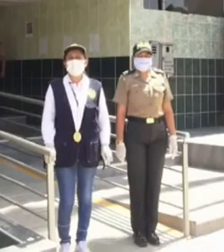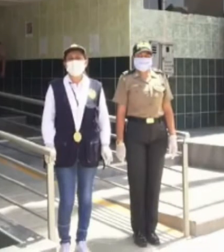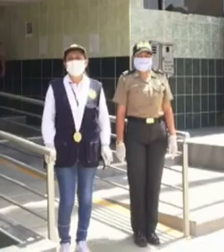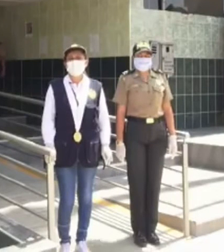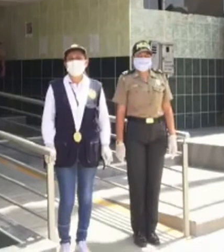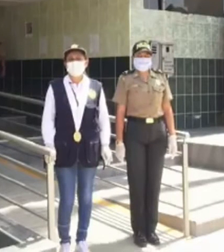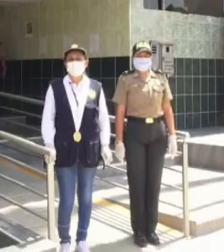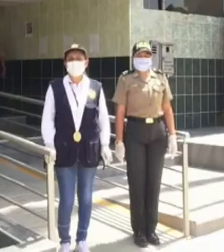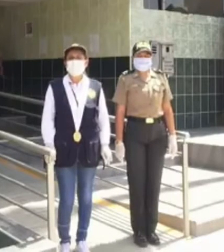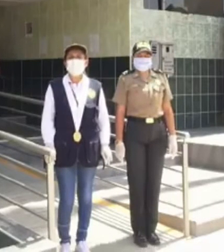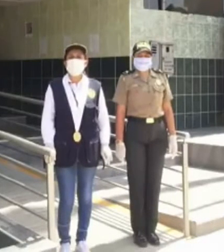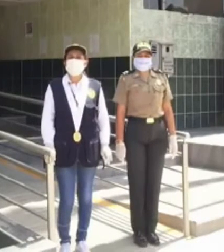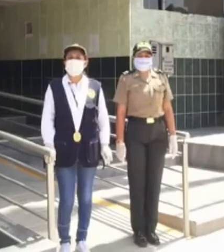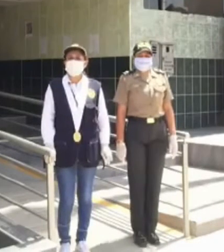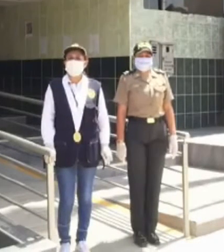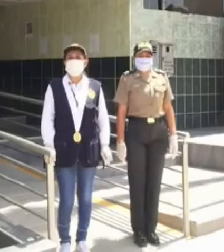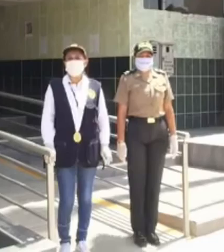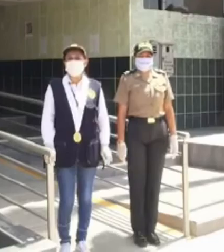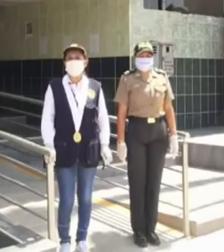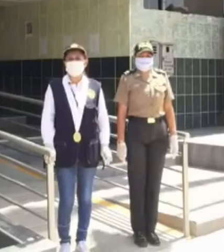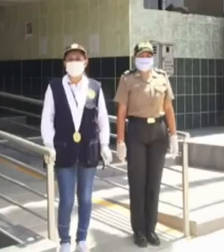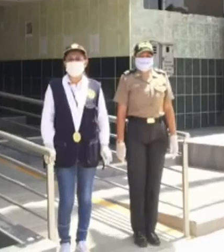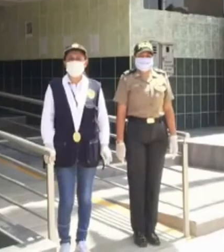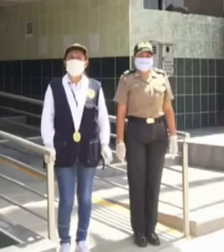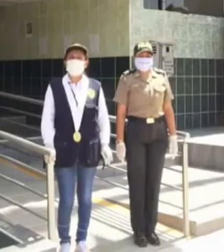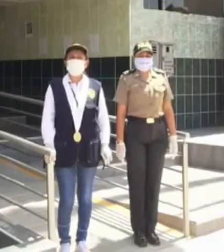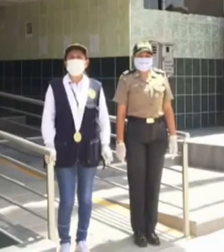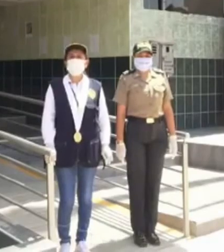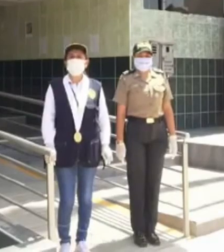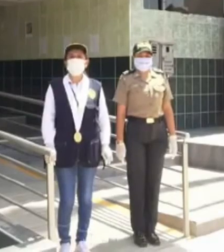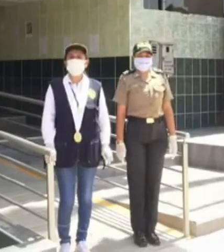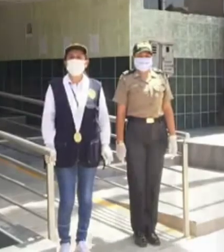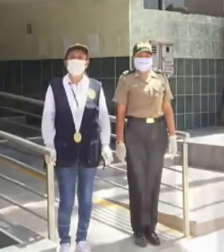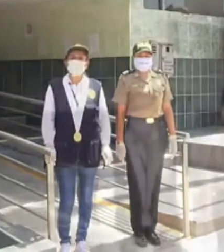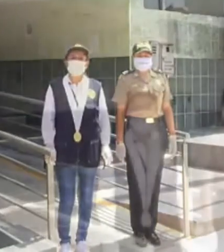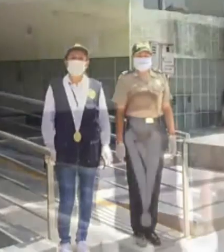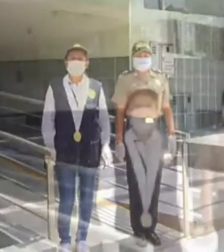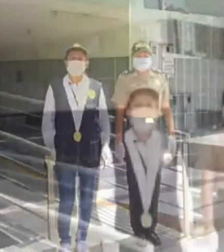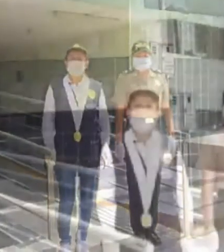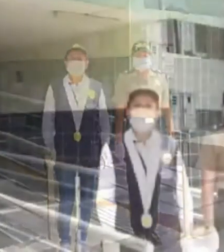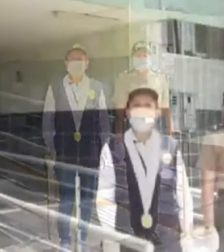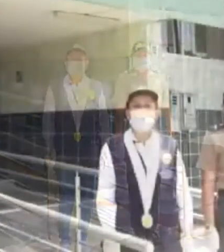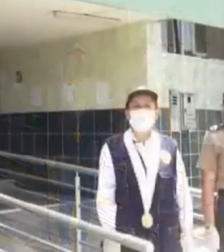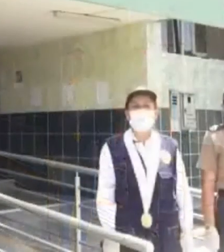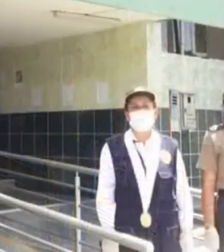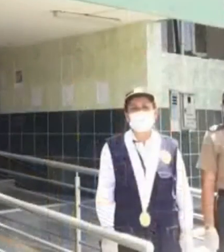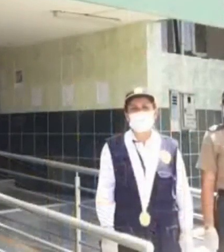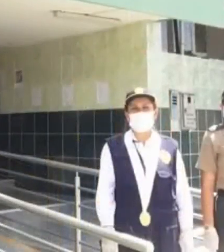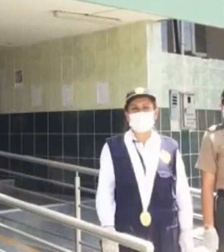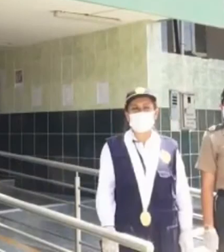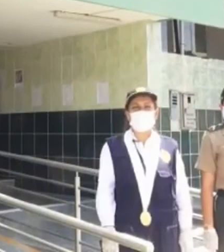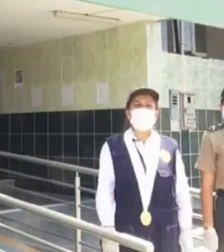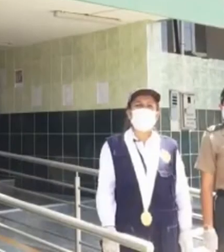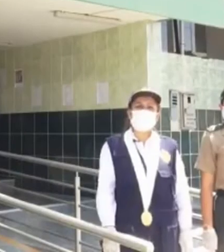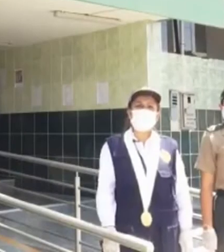celda donde se encuentran 20 o 30 detenidos que también incumplen la inmovilización social obligatoria, exponiendo tu salud y la de